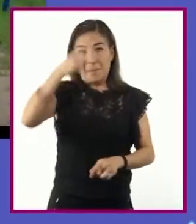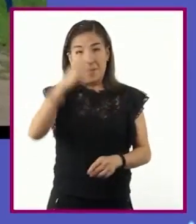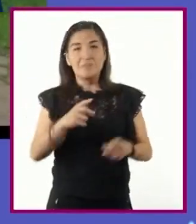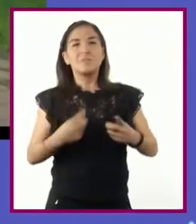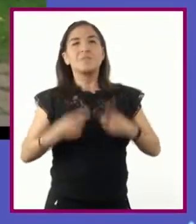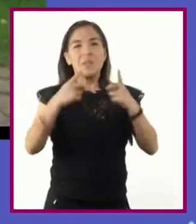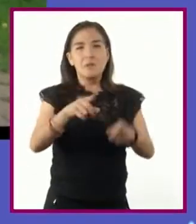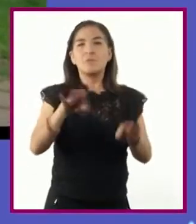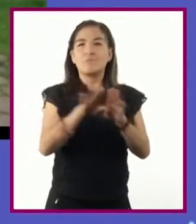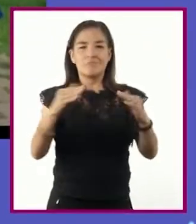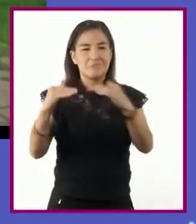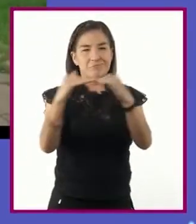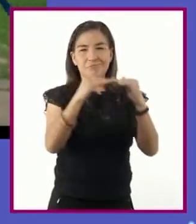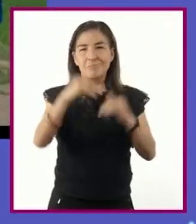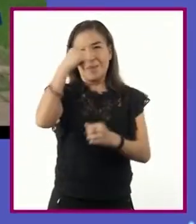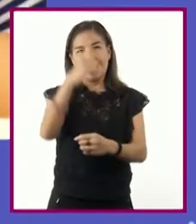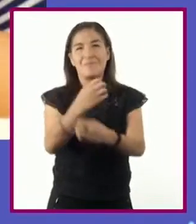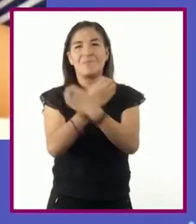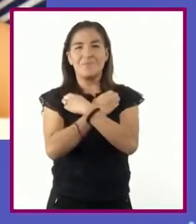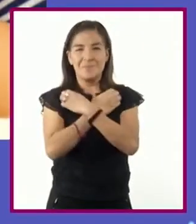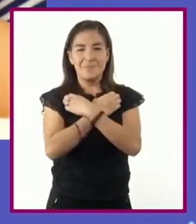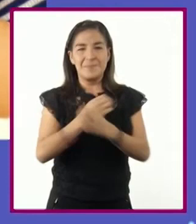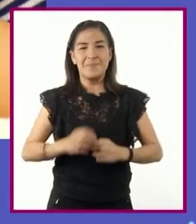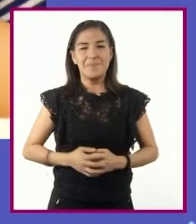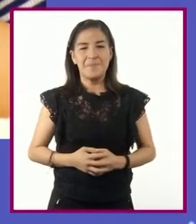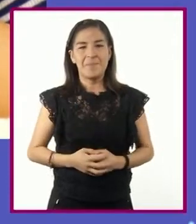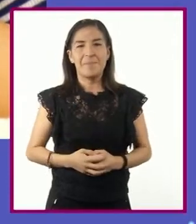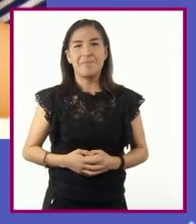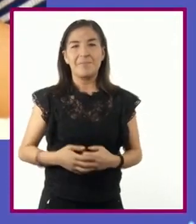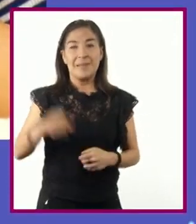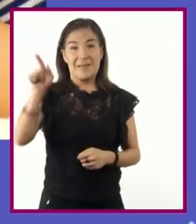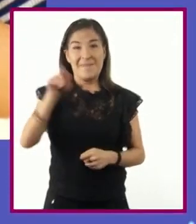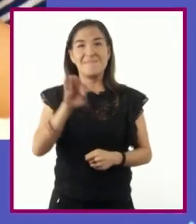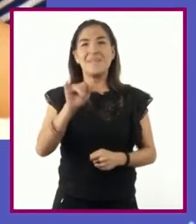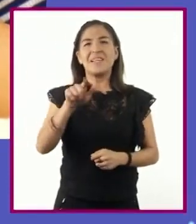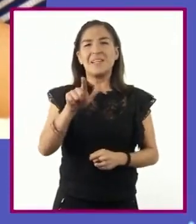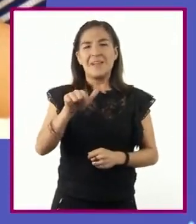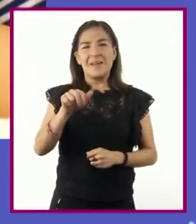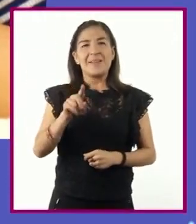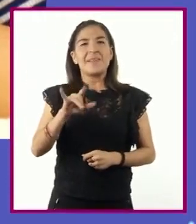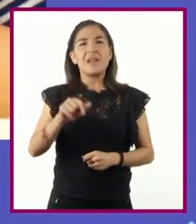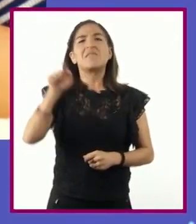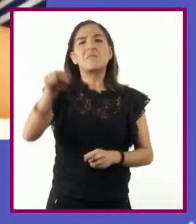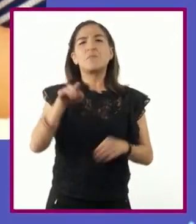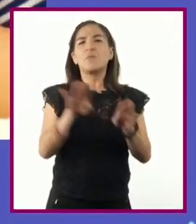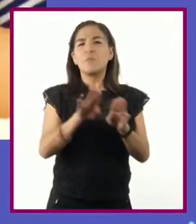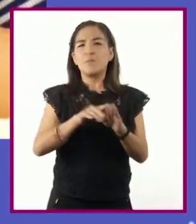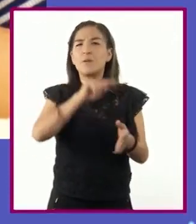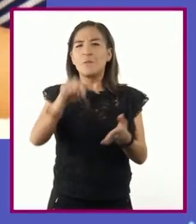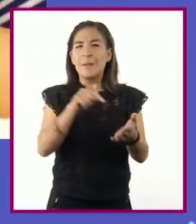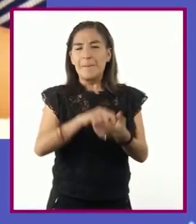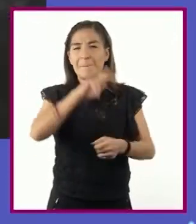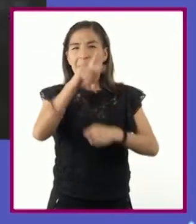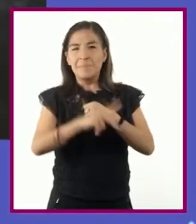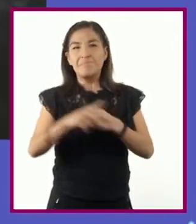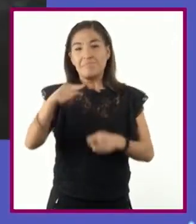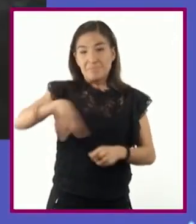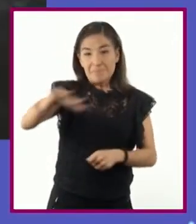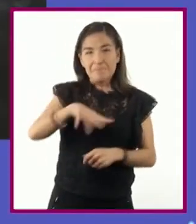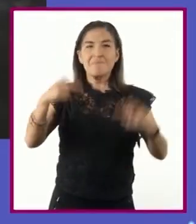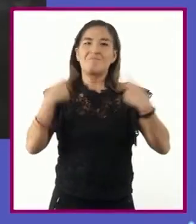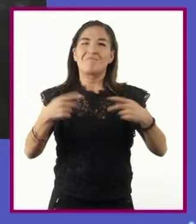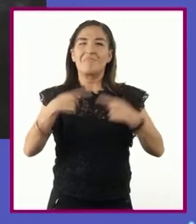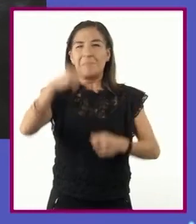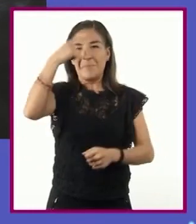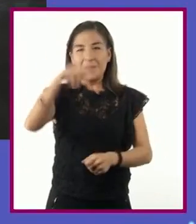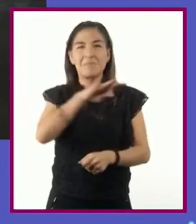asegurar la igualdad en la educación. En Finlandia se considera que son las personas el recurso más importante